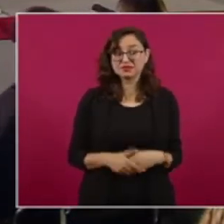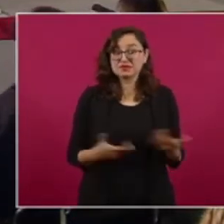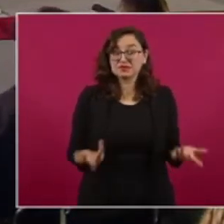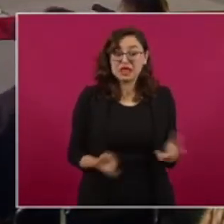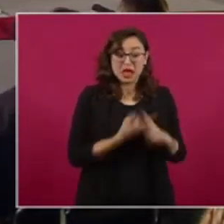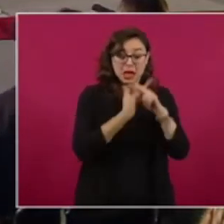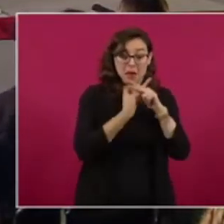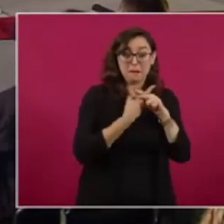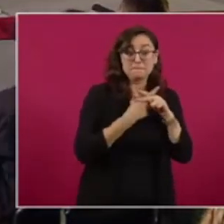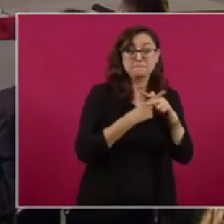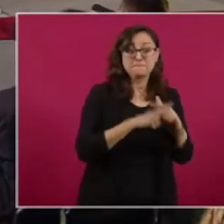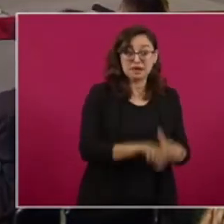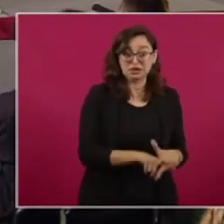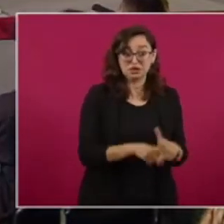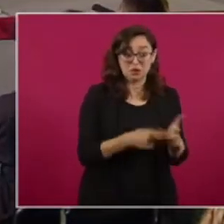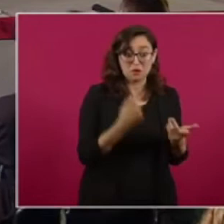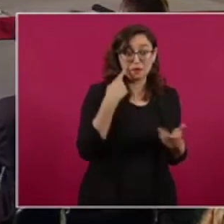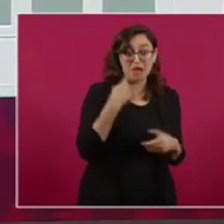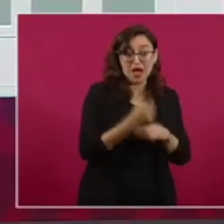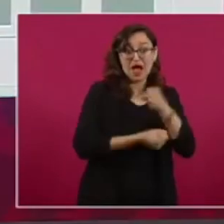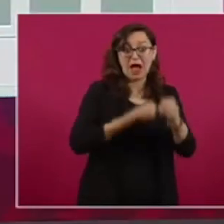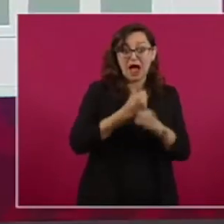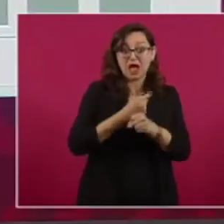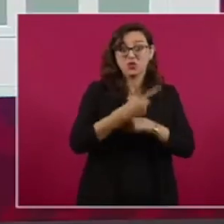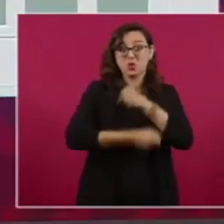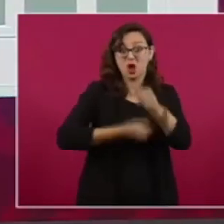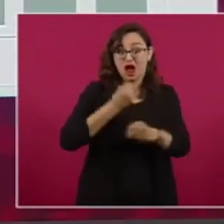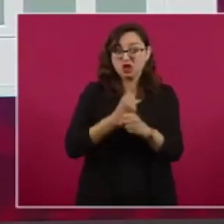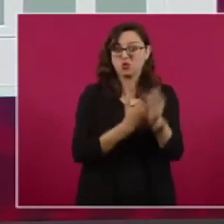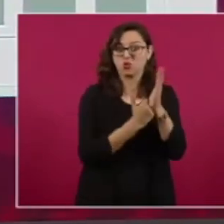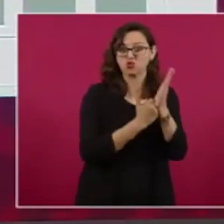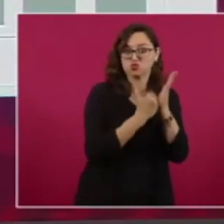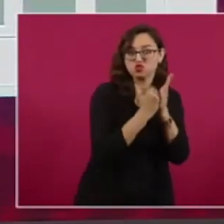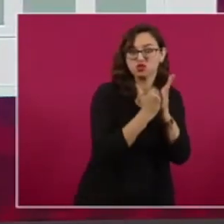46, 53, 71.